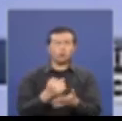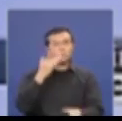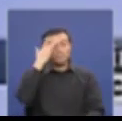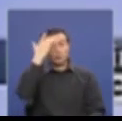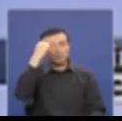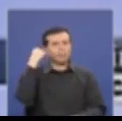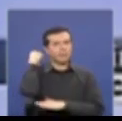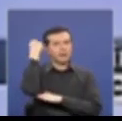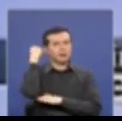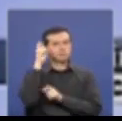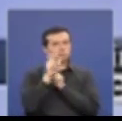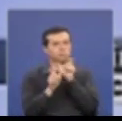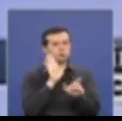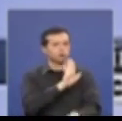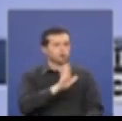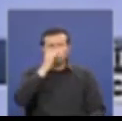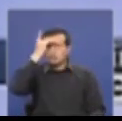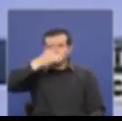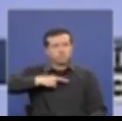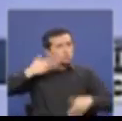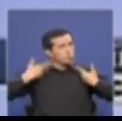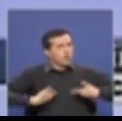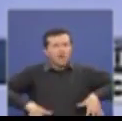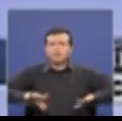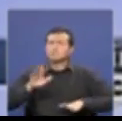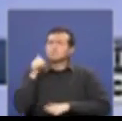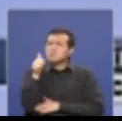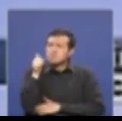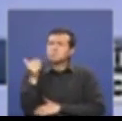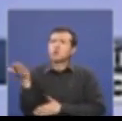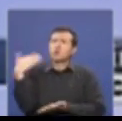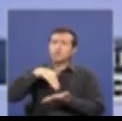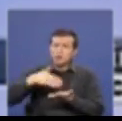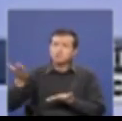porque el derecho del pueblo a elegir a quien sea cuantas veces quiera